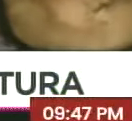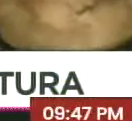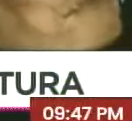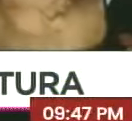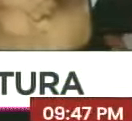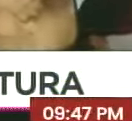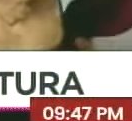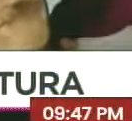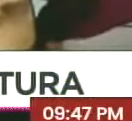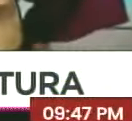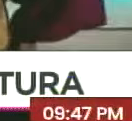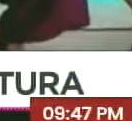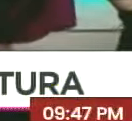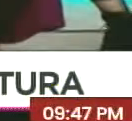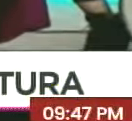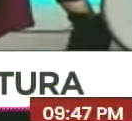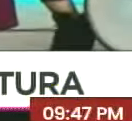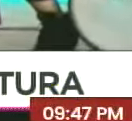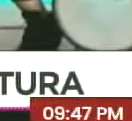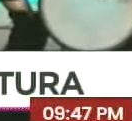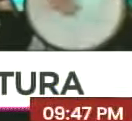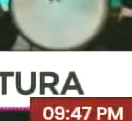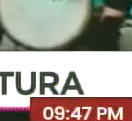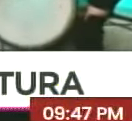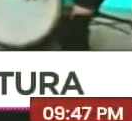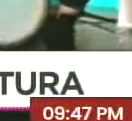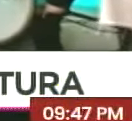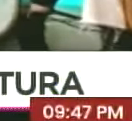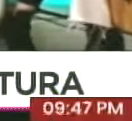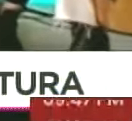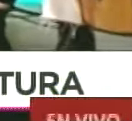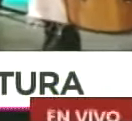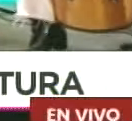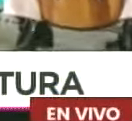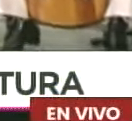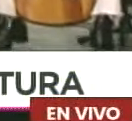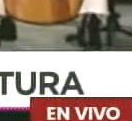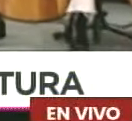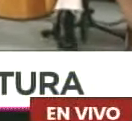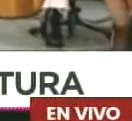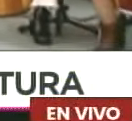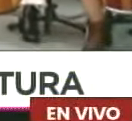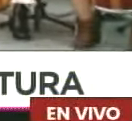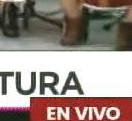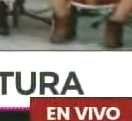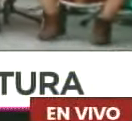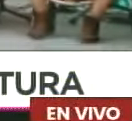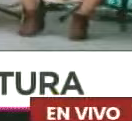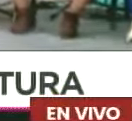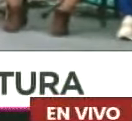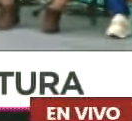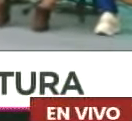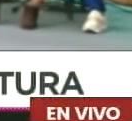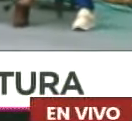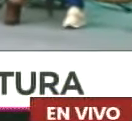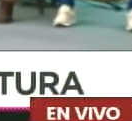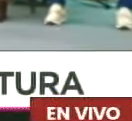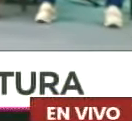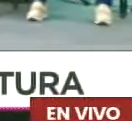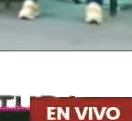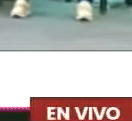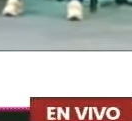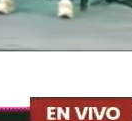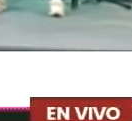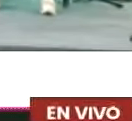Ajá, ahora sí, saludo a nuestros amigos cultores. Una bulla por la cultura, claro que sí.